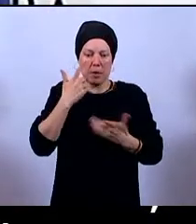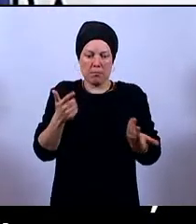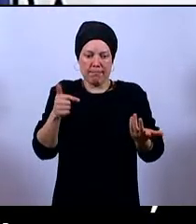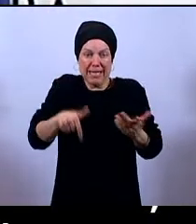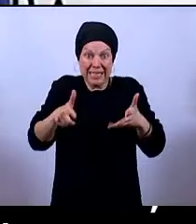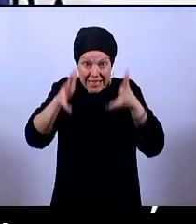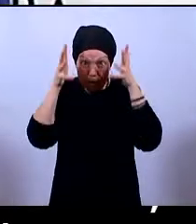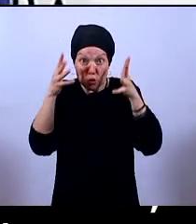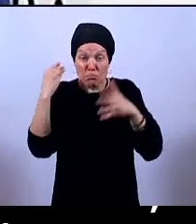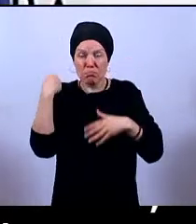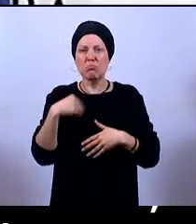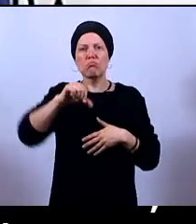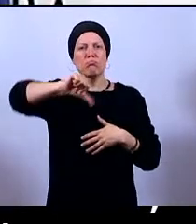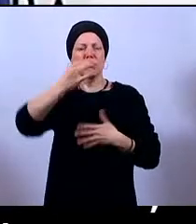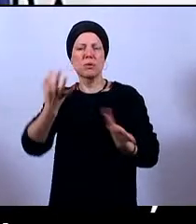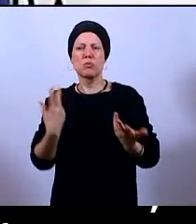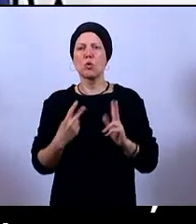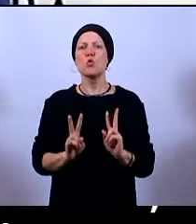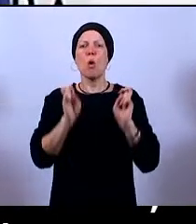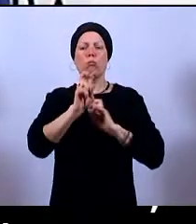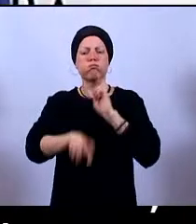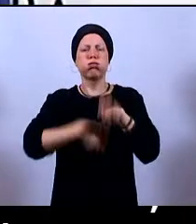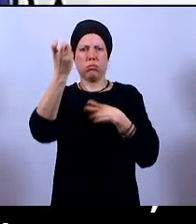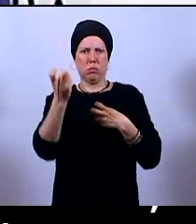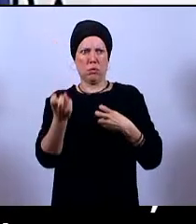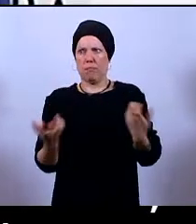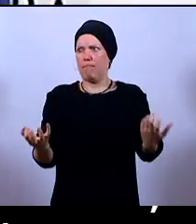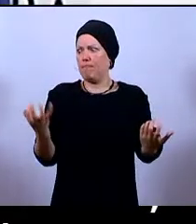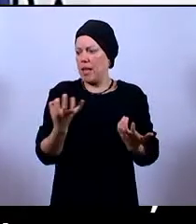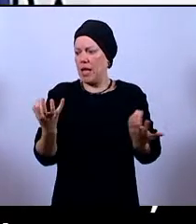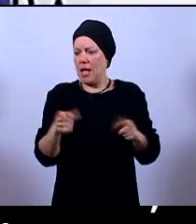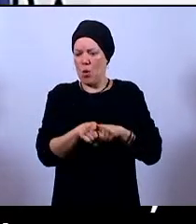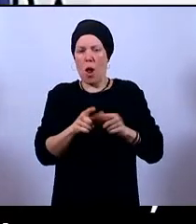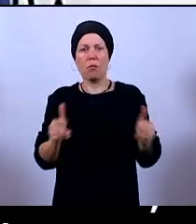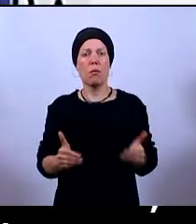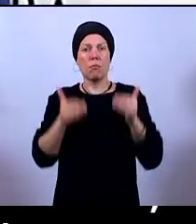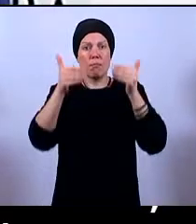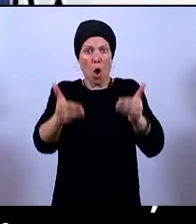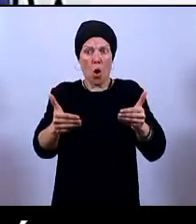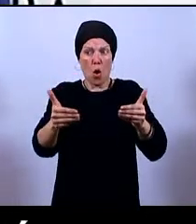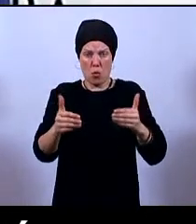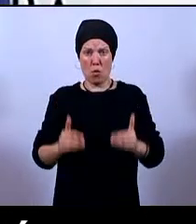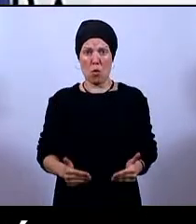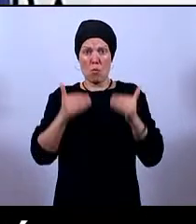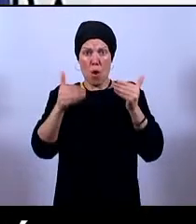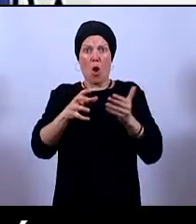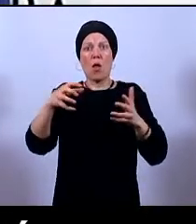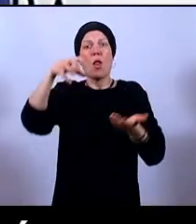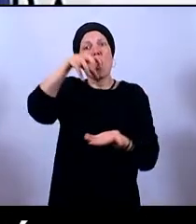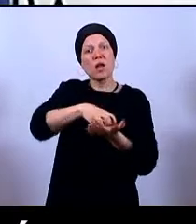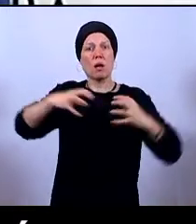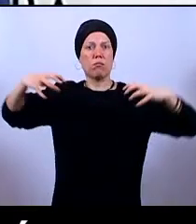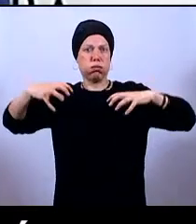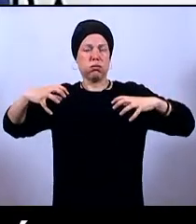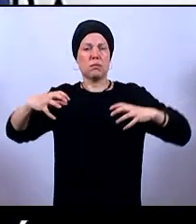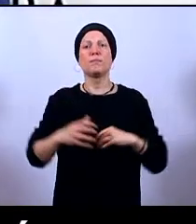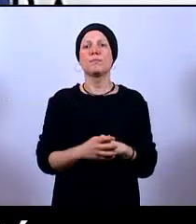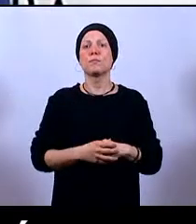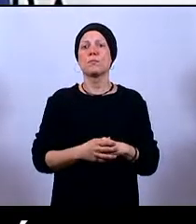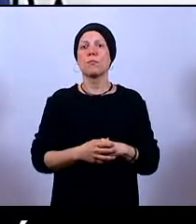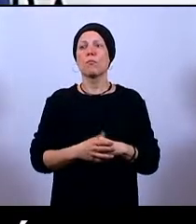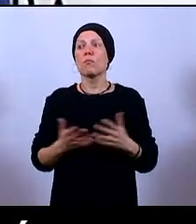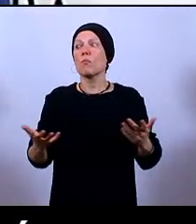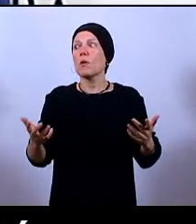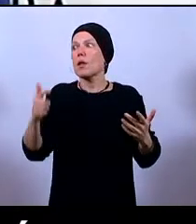este Consejo pues una nueva renovación y prórroga de esta central nuclear de Almaraz. En Extremadura no